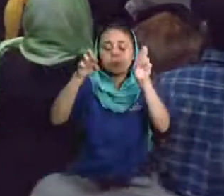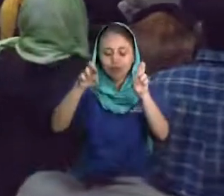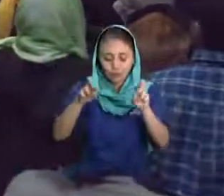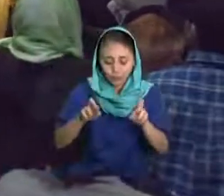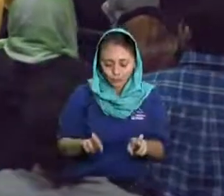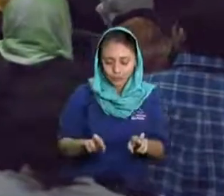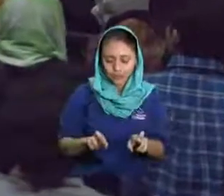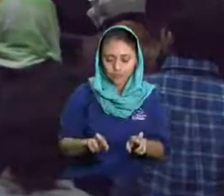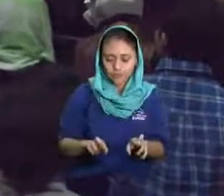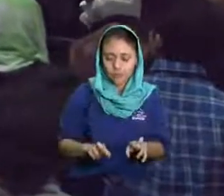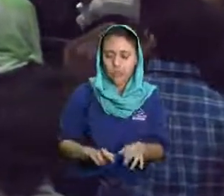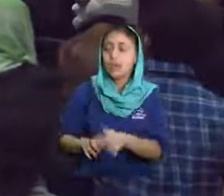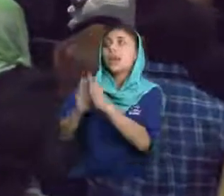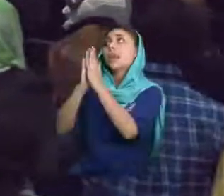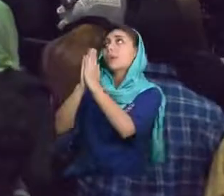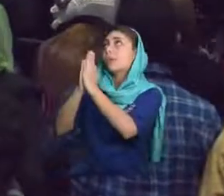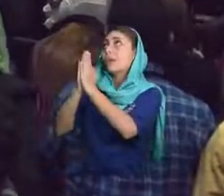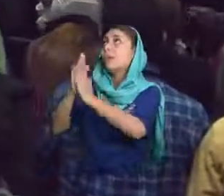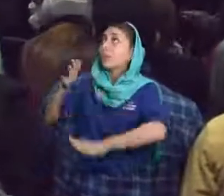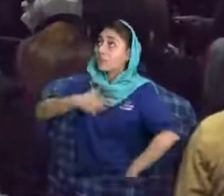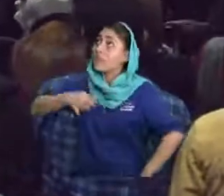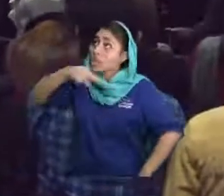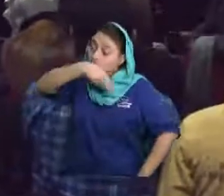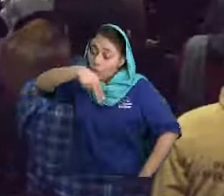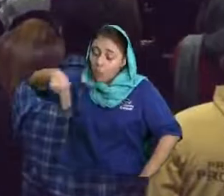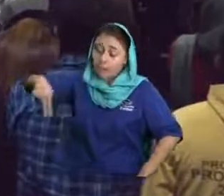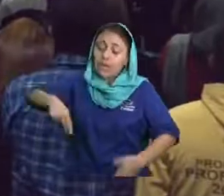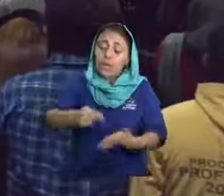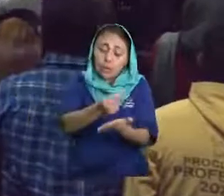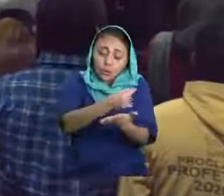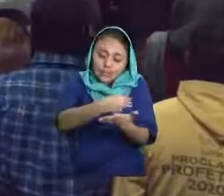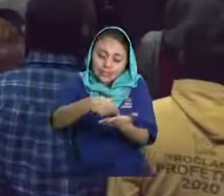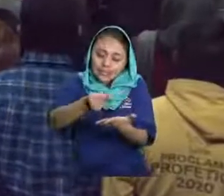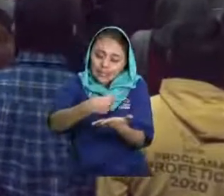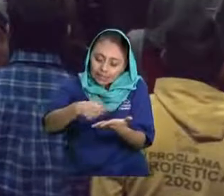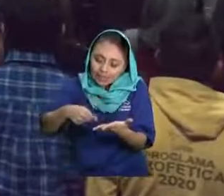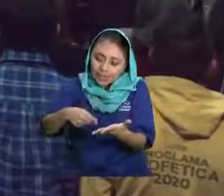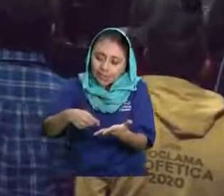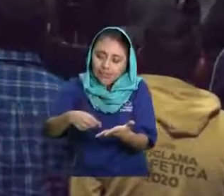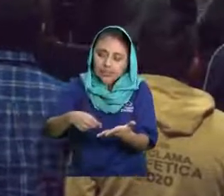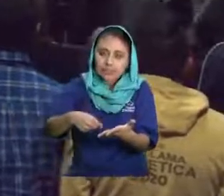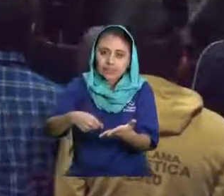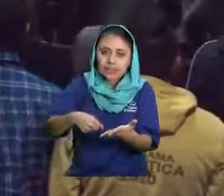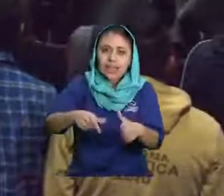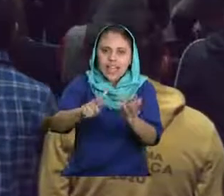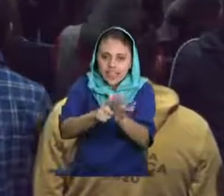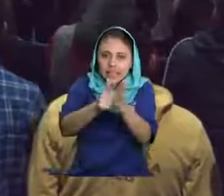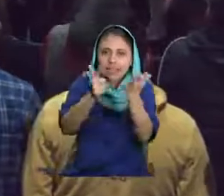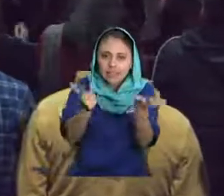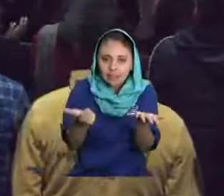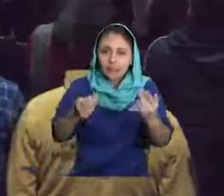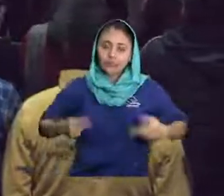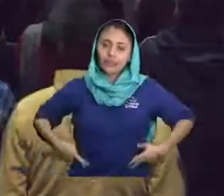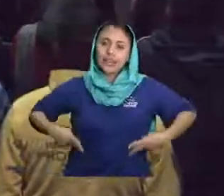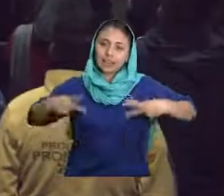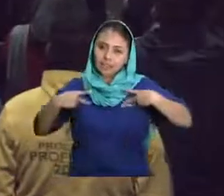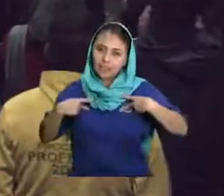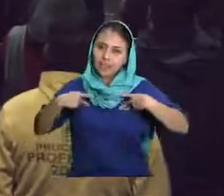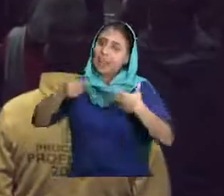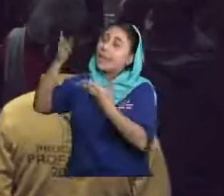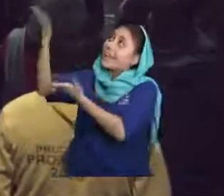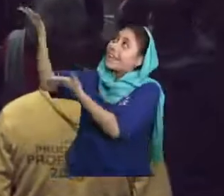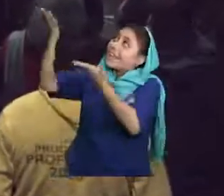acérquese. Del lado derecho veo también personas que están viniendo. Dele un aplauso bien fuerte al Rey de Veras. Qué